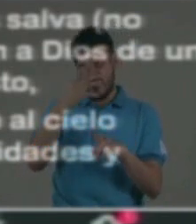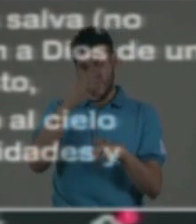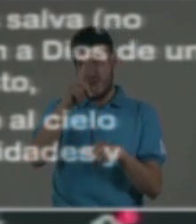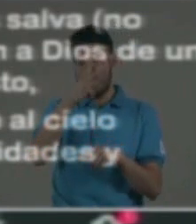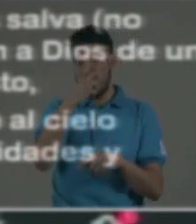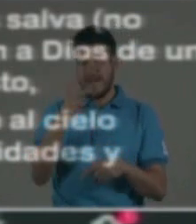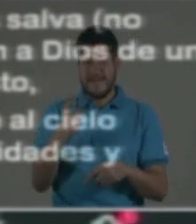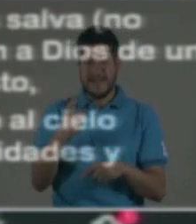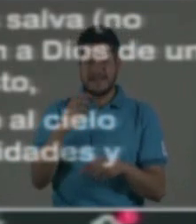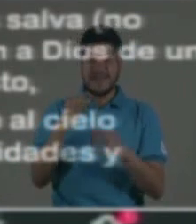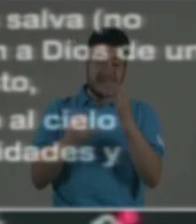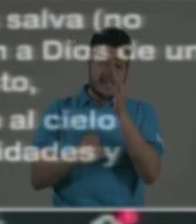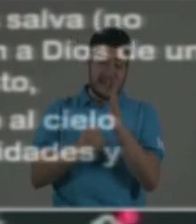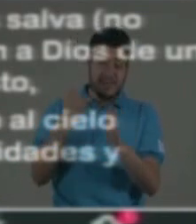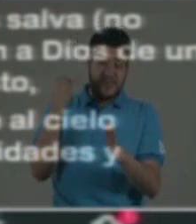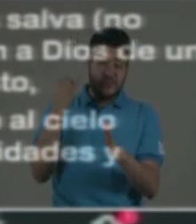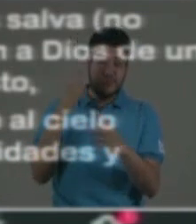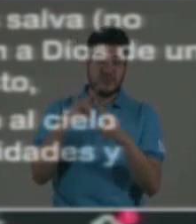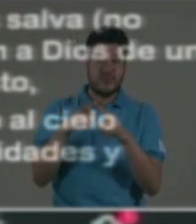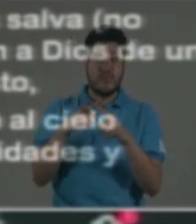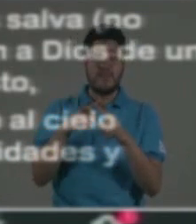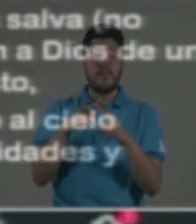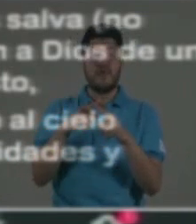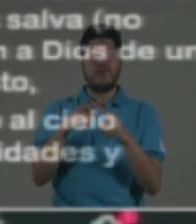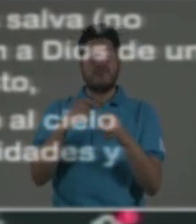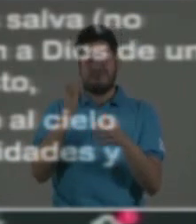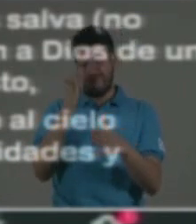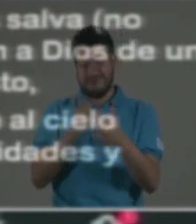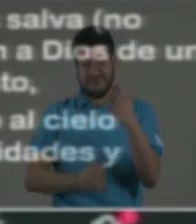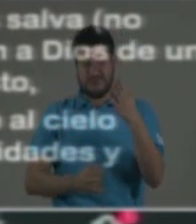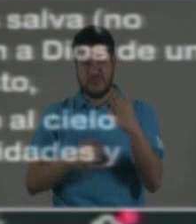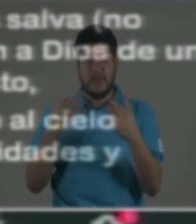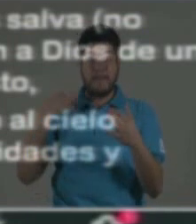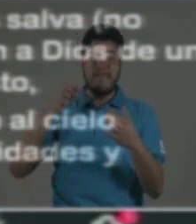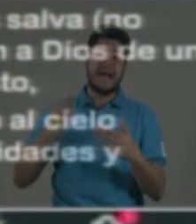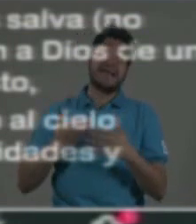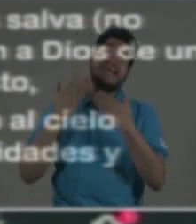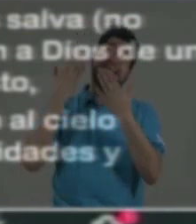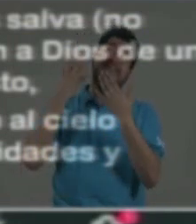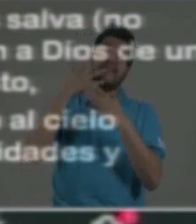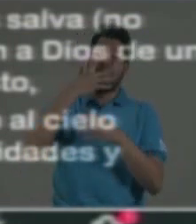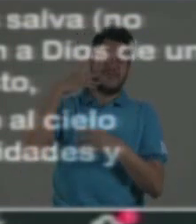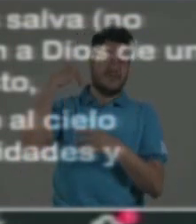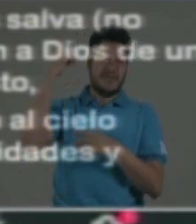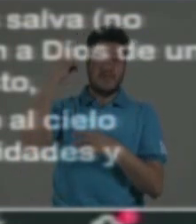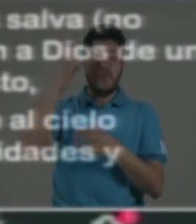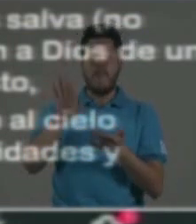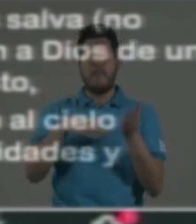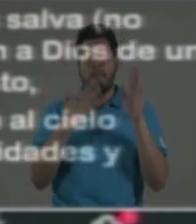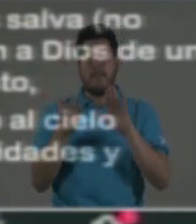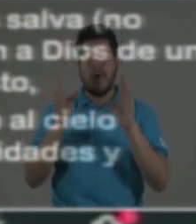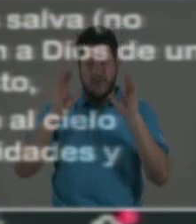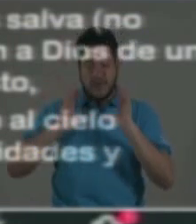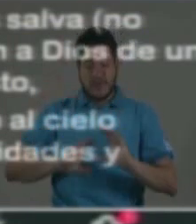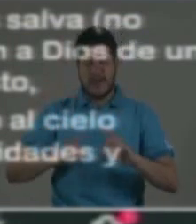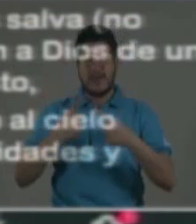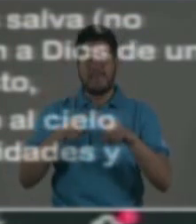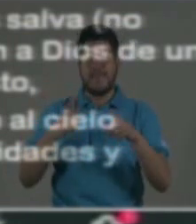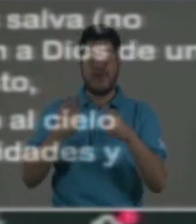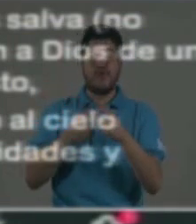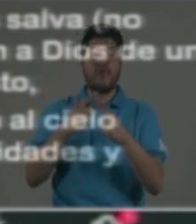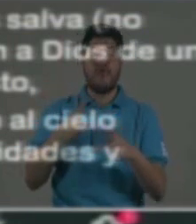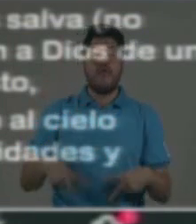el justo por los injustos para llevarnos a Dios muerto en la carne pero vivificado en el espíritu